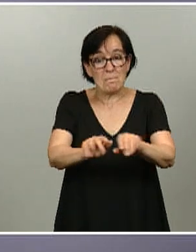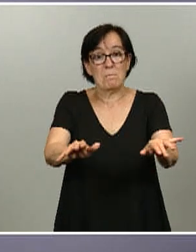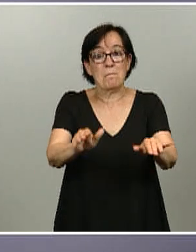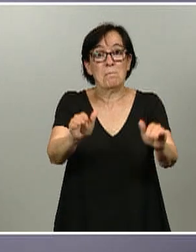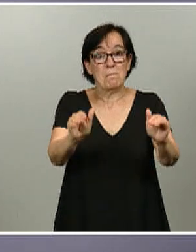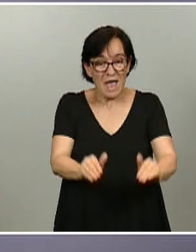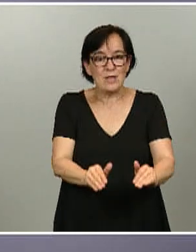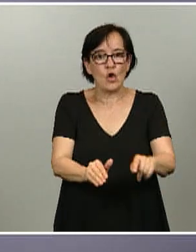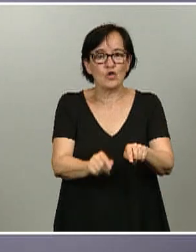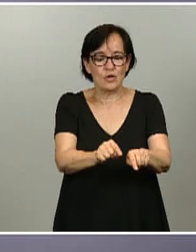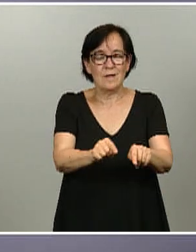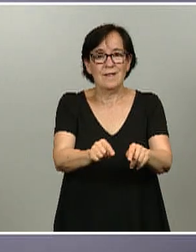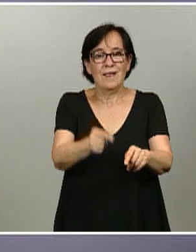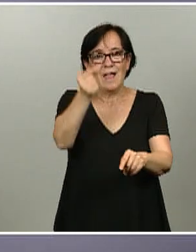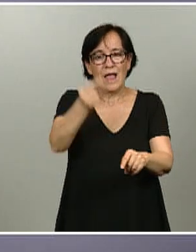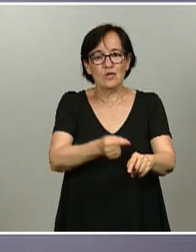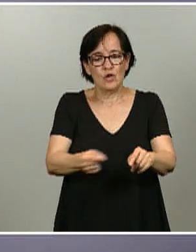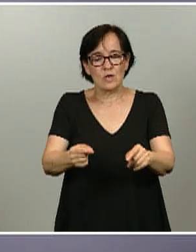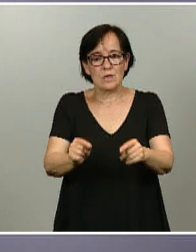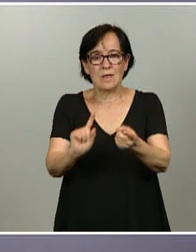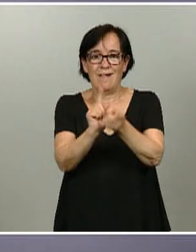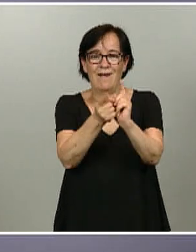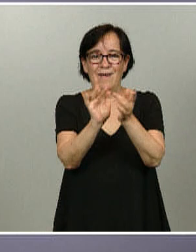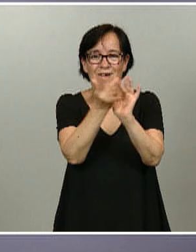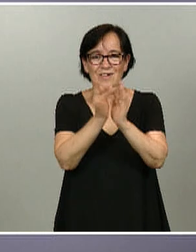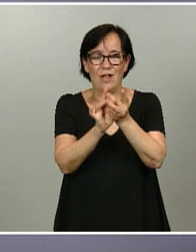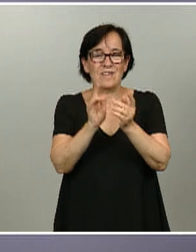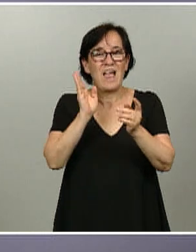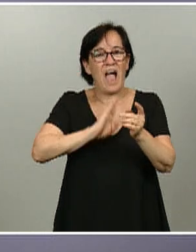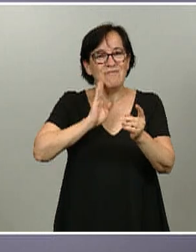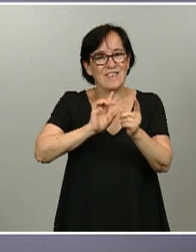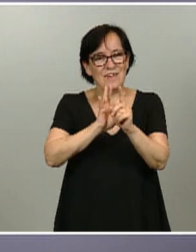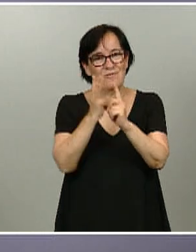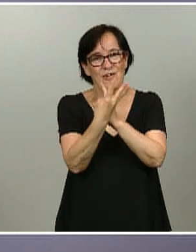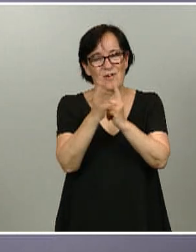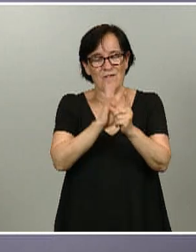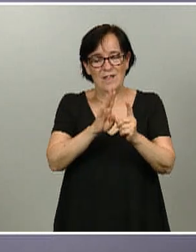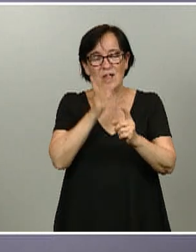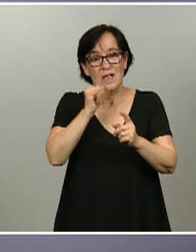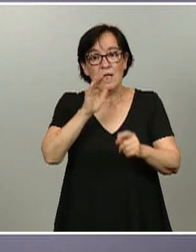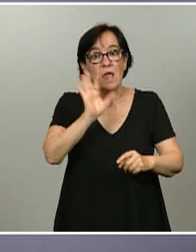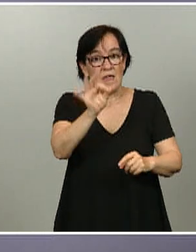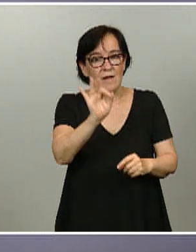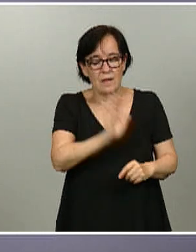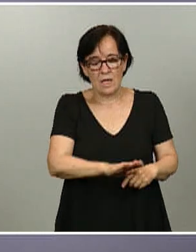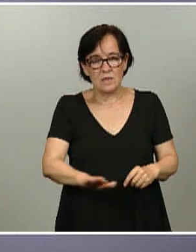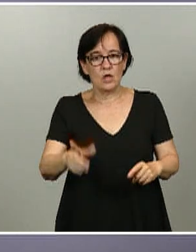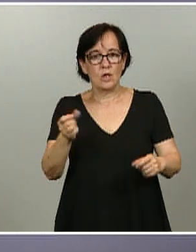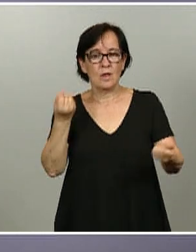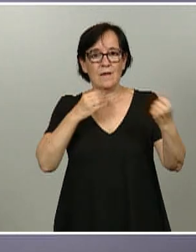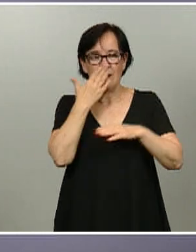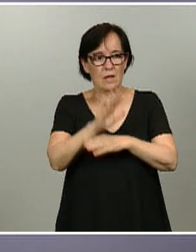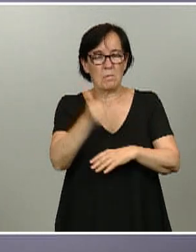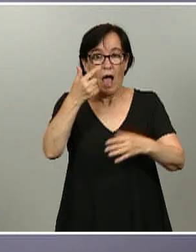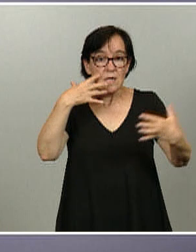respecto al total de número de contactos aparentemente efectivos que realizan, lo cierto es que los niños tienen comportamientos de mucho más riesgo con mucha